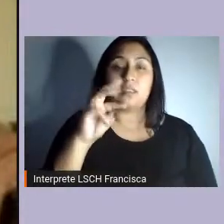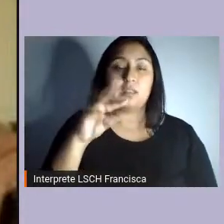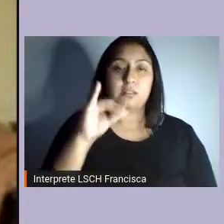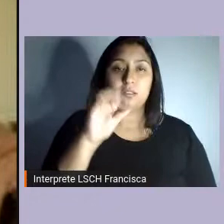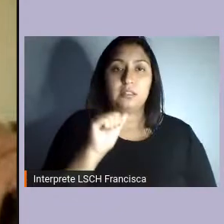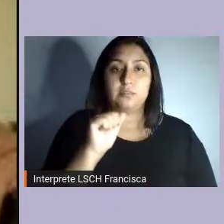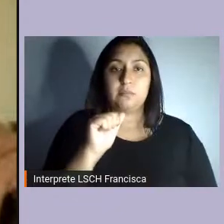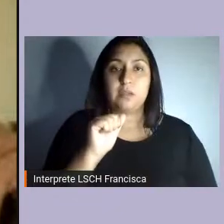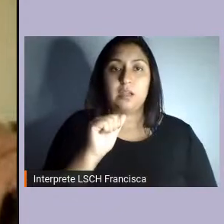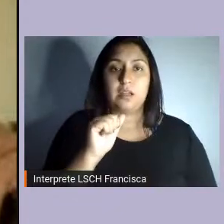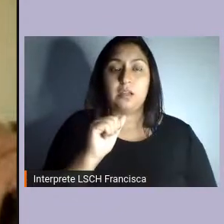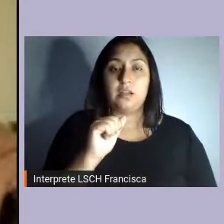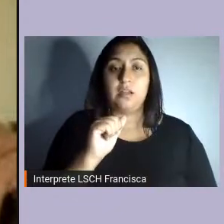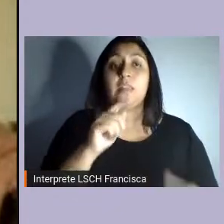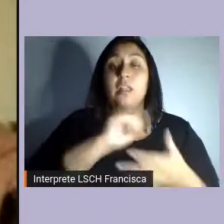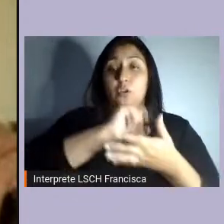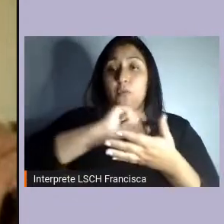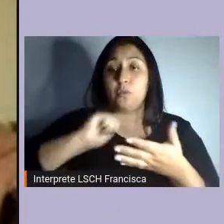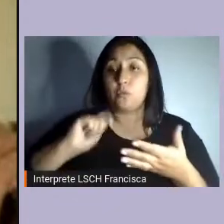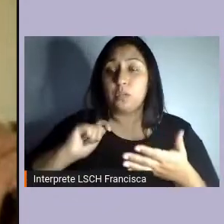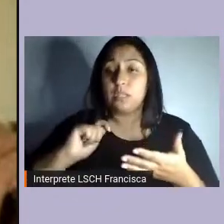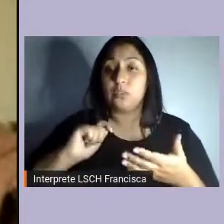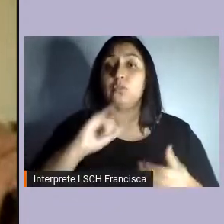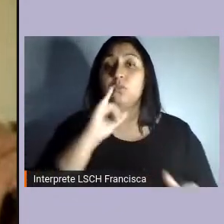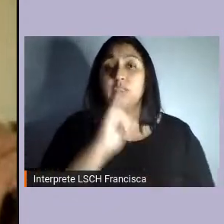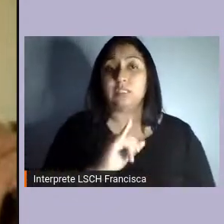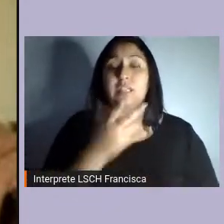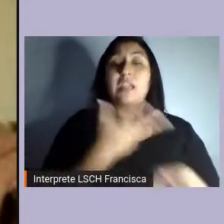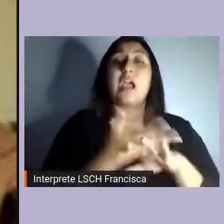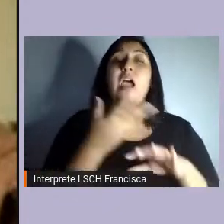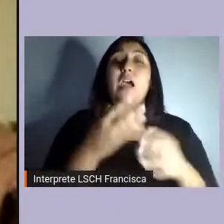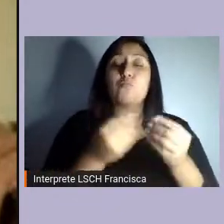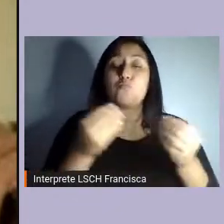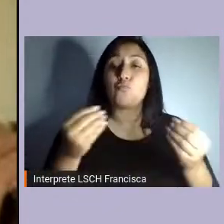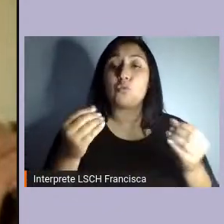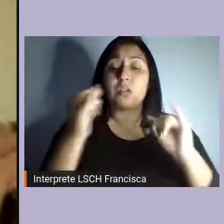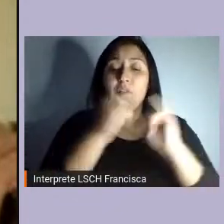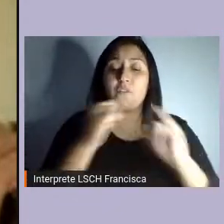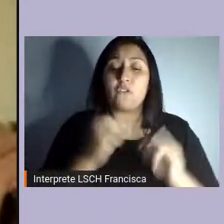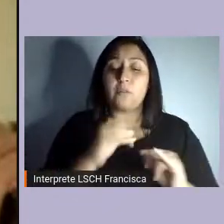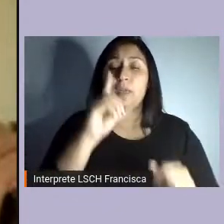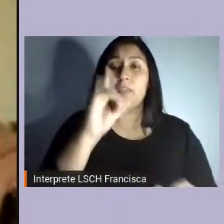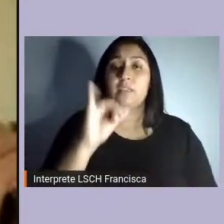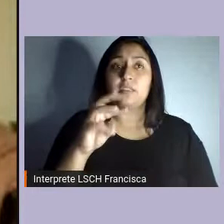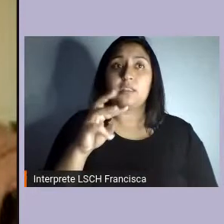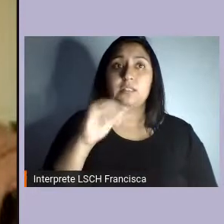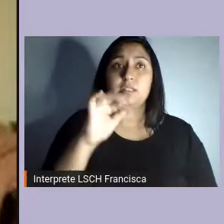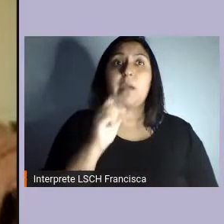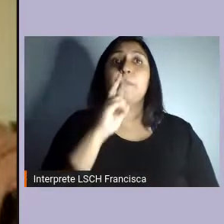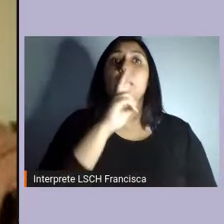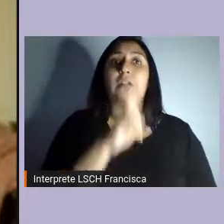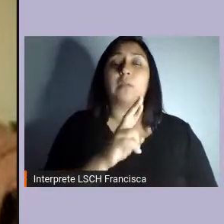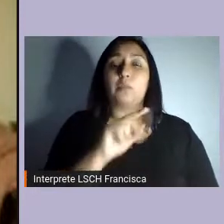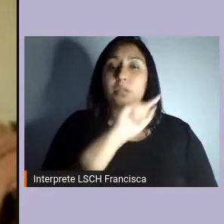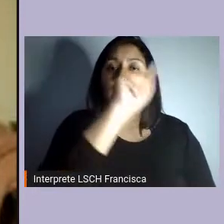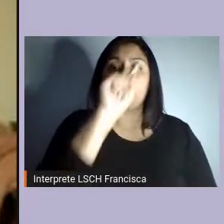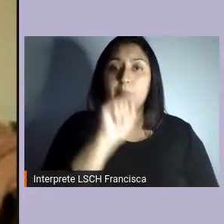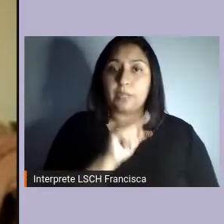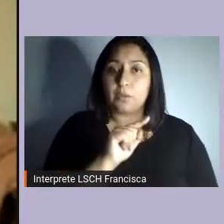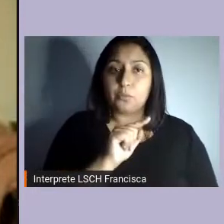contestándole a esto de los manuscritos, sí, hay varias versiones de las décimas para contestar su pregunta,